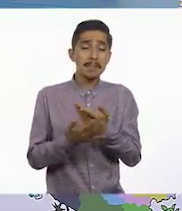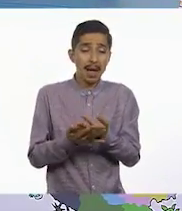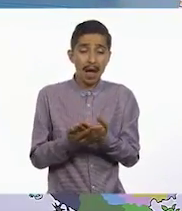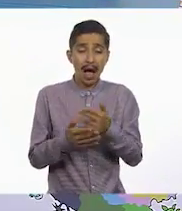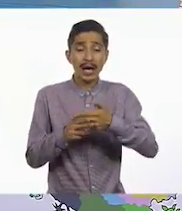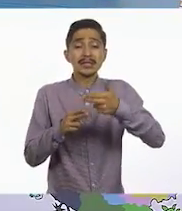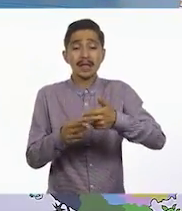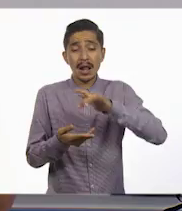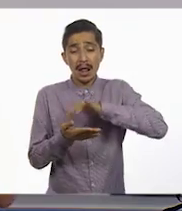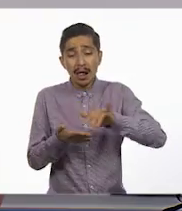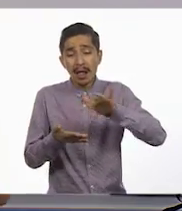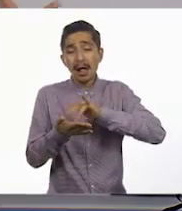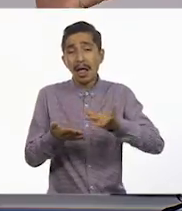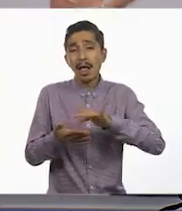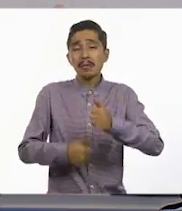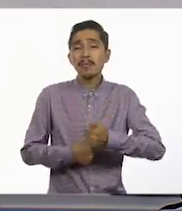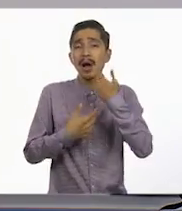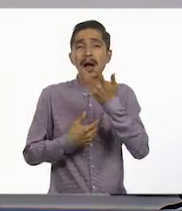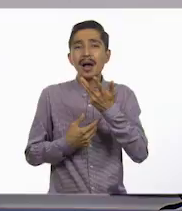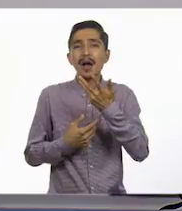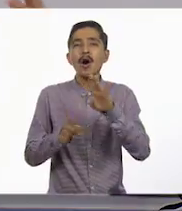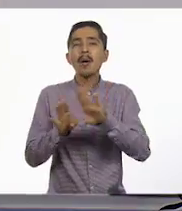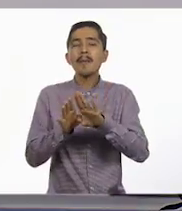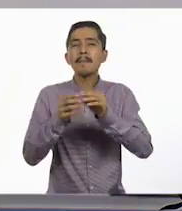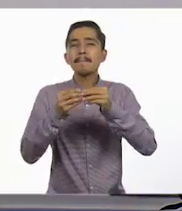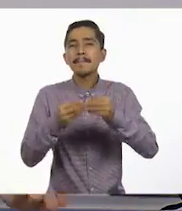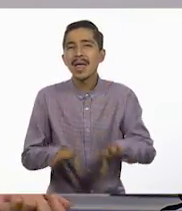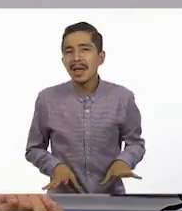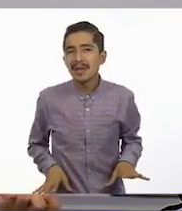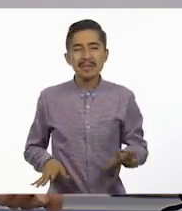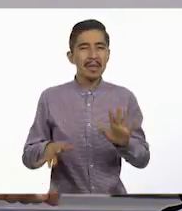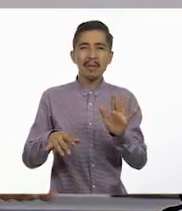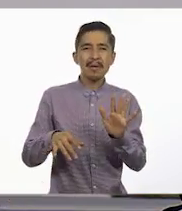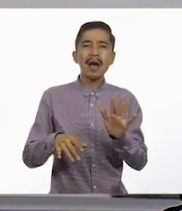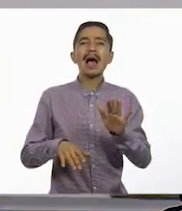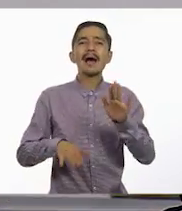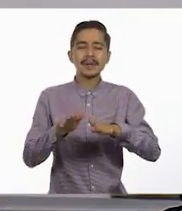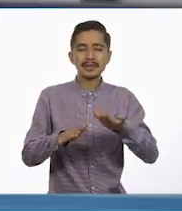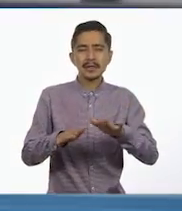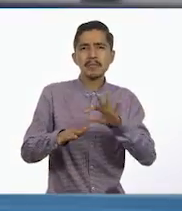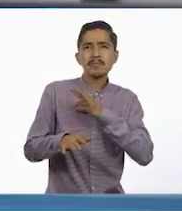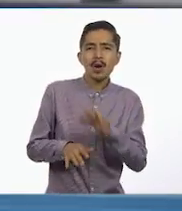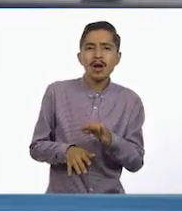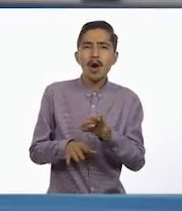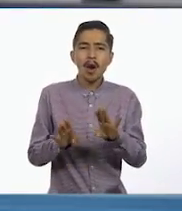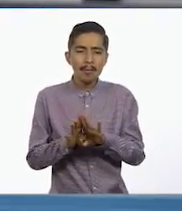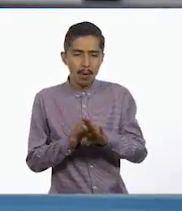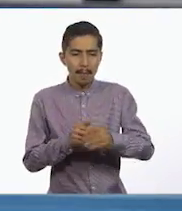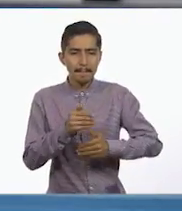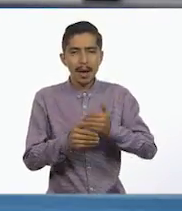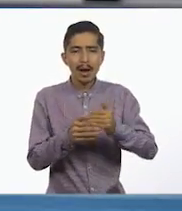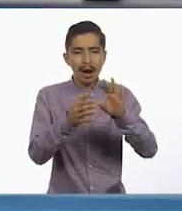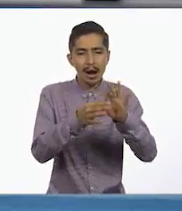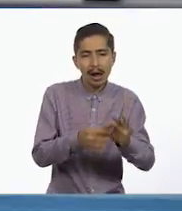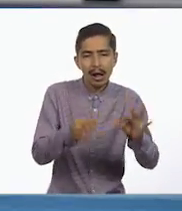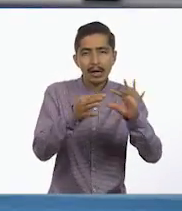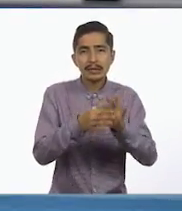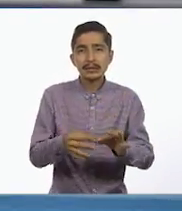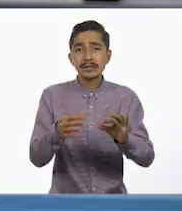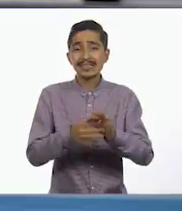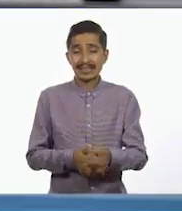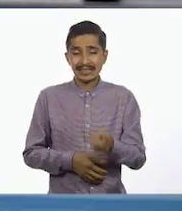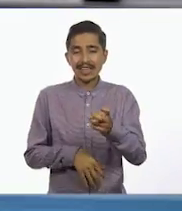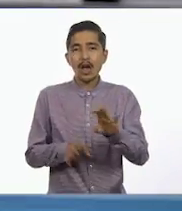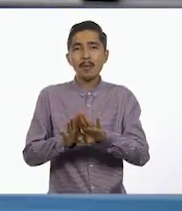lo que nos quieren compartir, a veces se pierde. En cambio, en el momento cuando nos va pasando y lo vamos contando, es